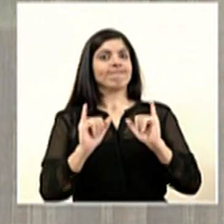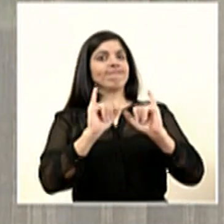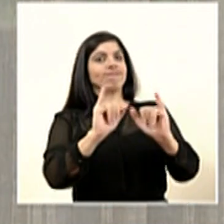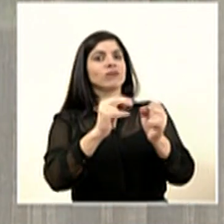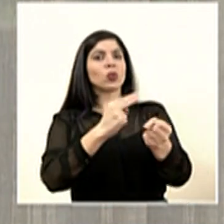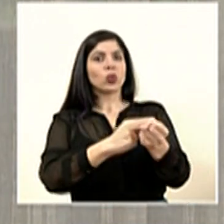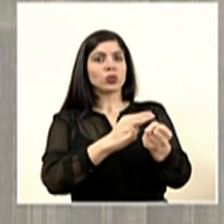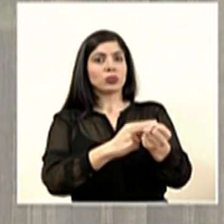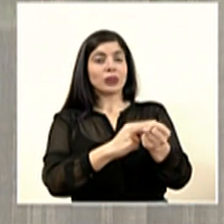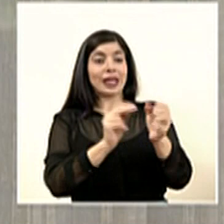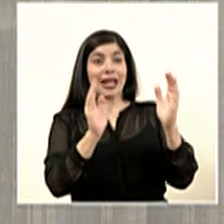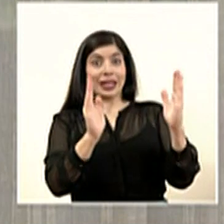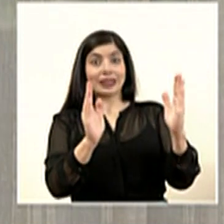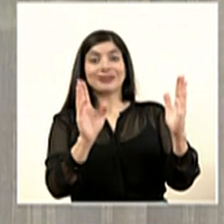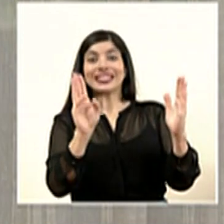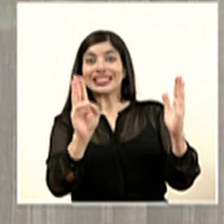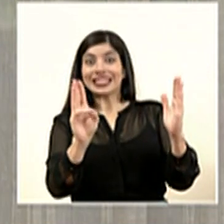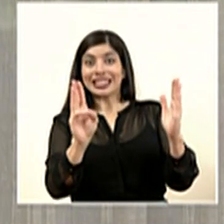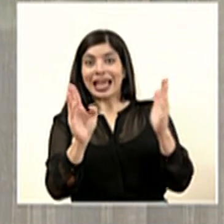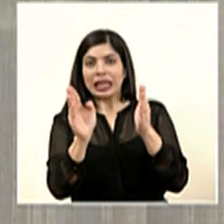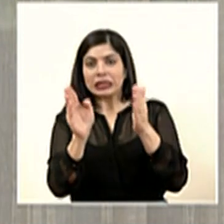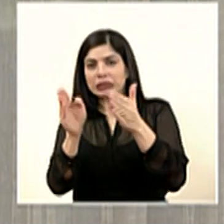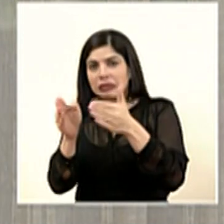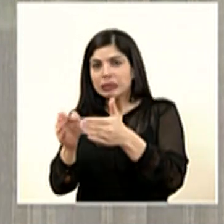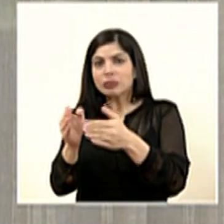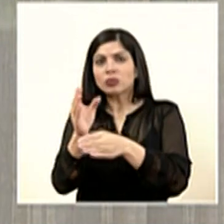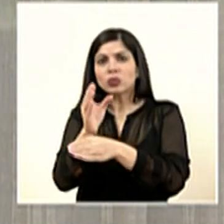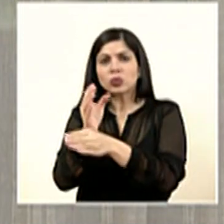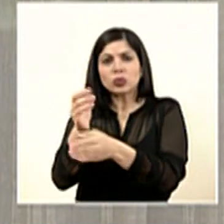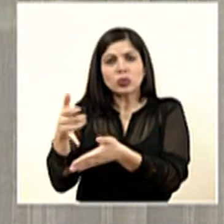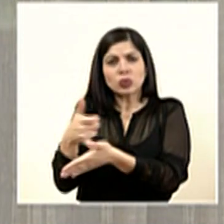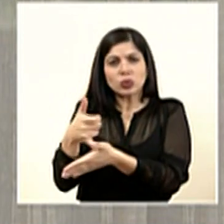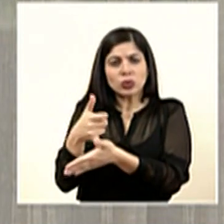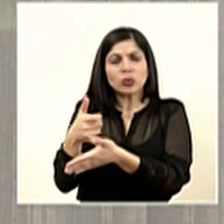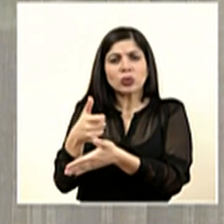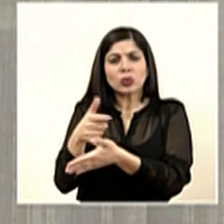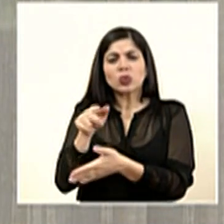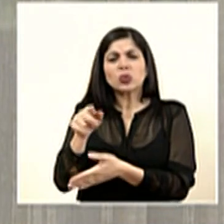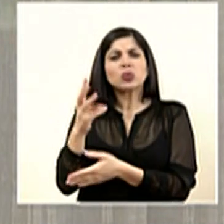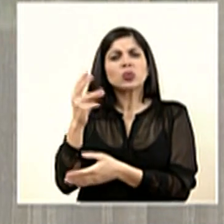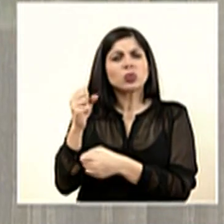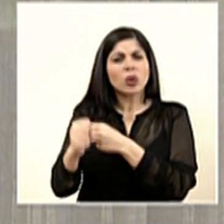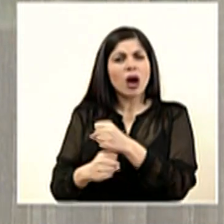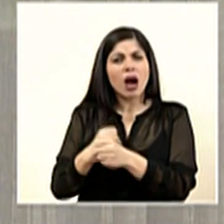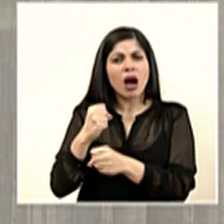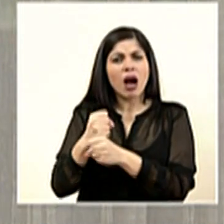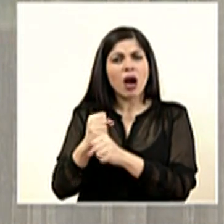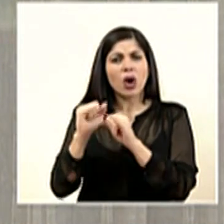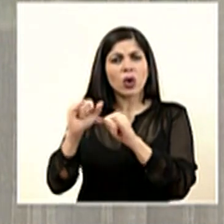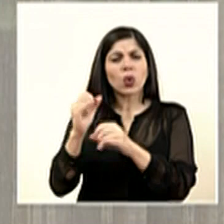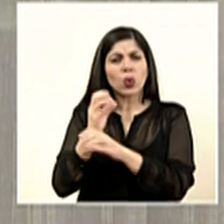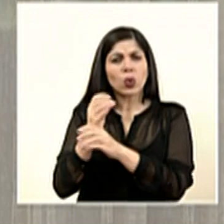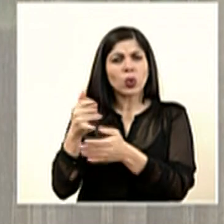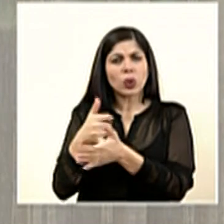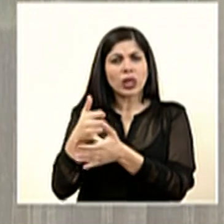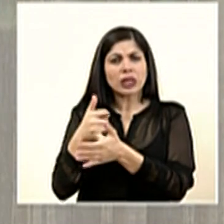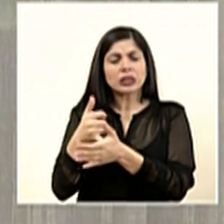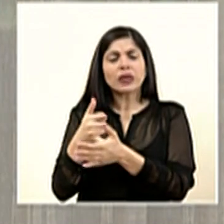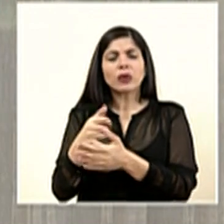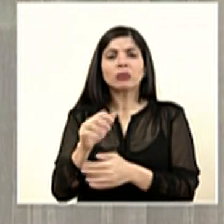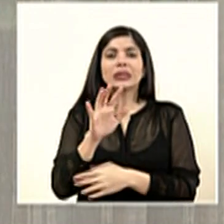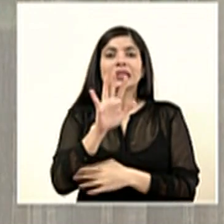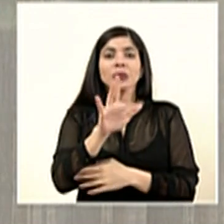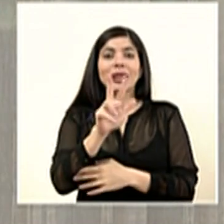hospitalizadas, 6 de ellas se encuentran en cuidados intensivos y el rango de estas personas que están en cuidados intensivos va